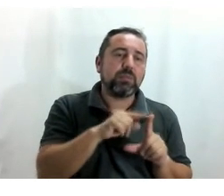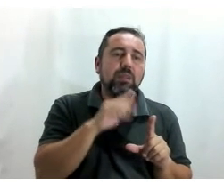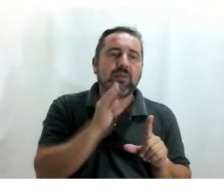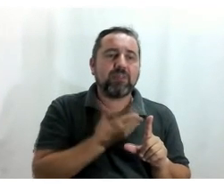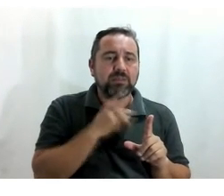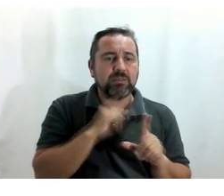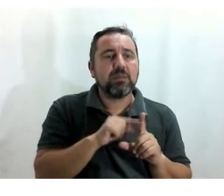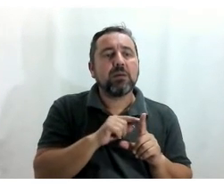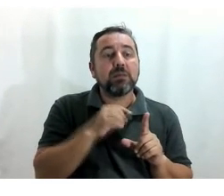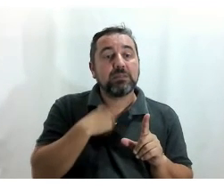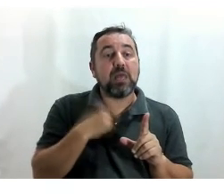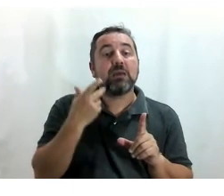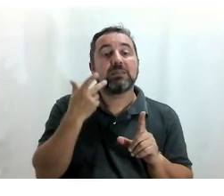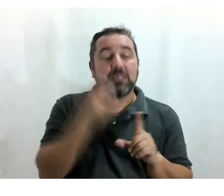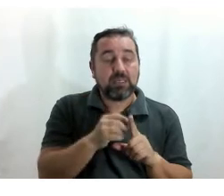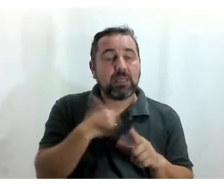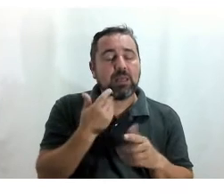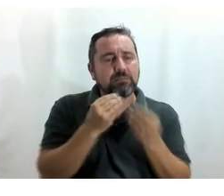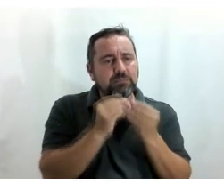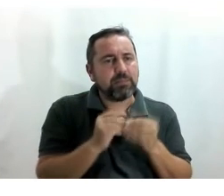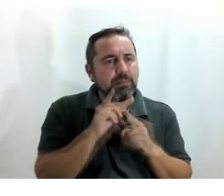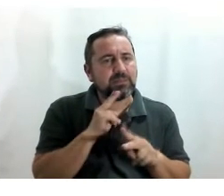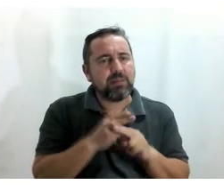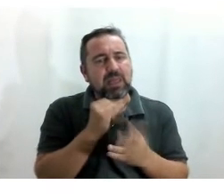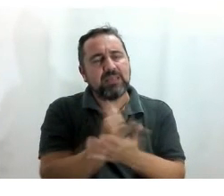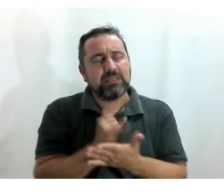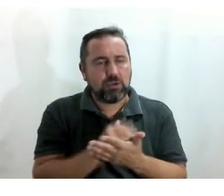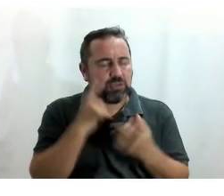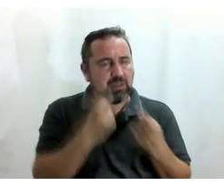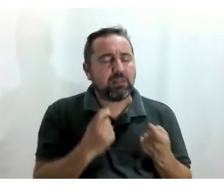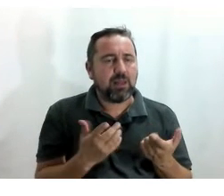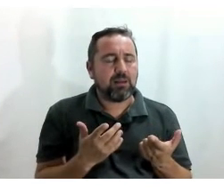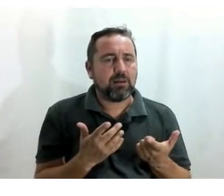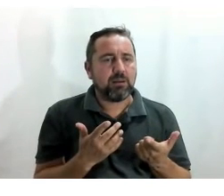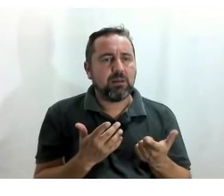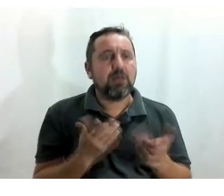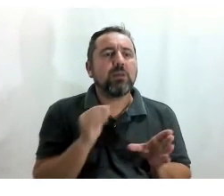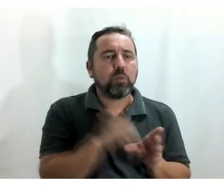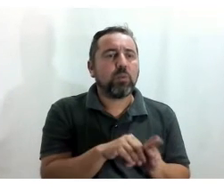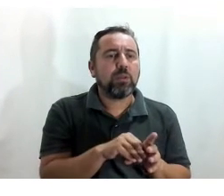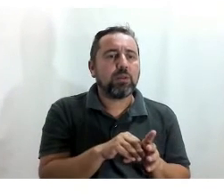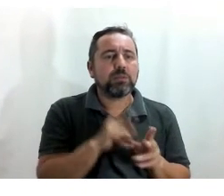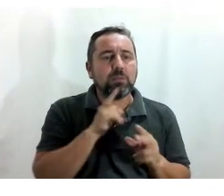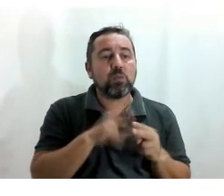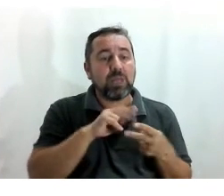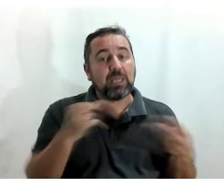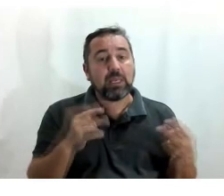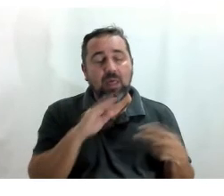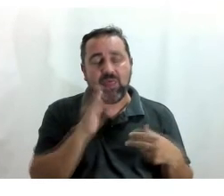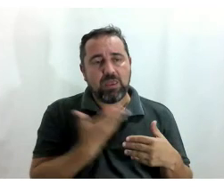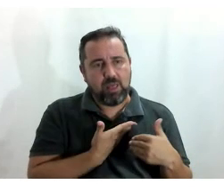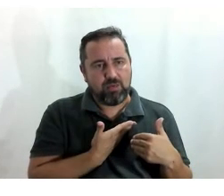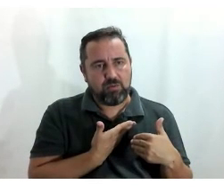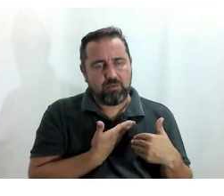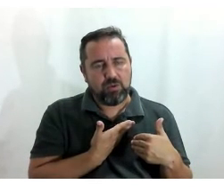se inyecta, ya se hicieron los primeros ensayos para intentar introducir un gen que estaba dañado. En este